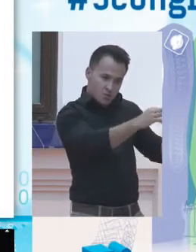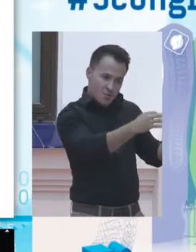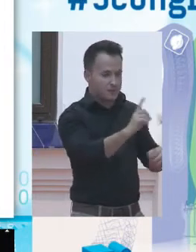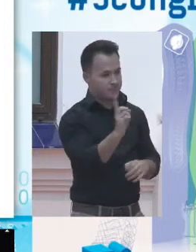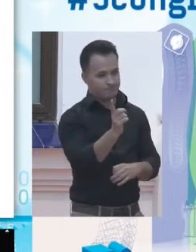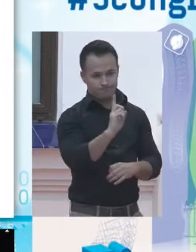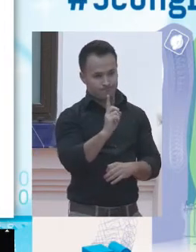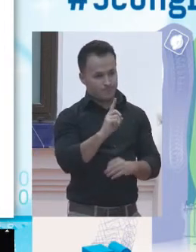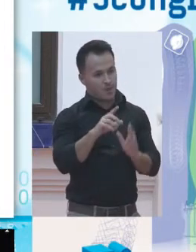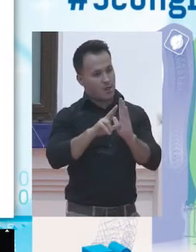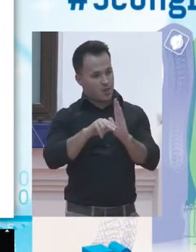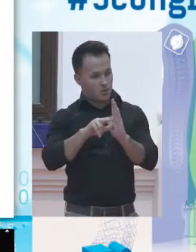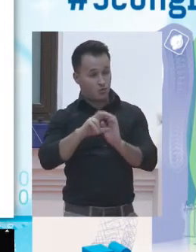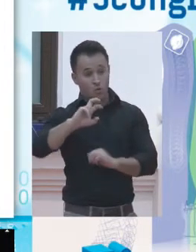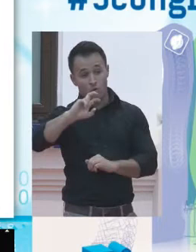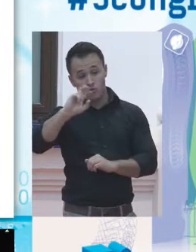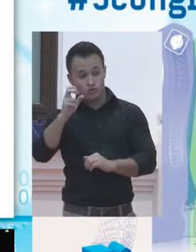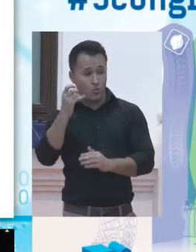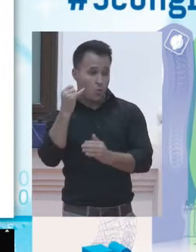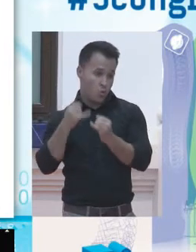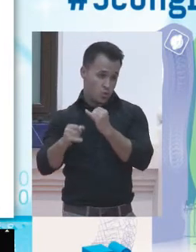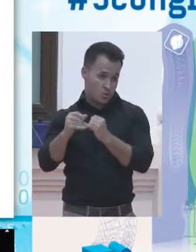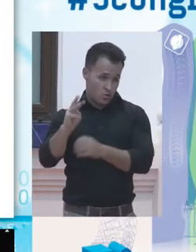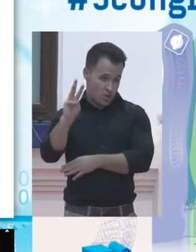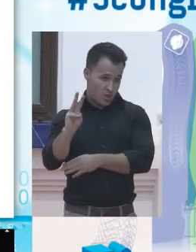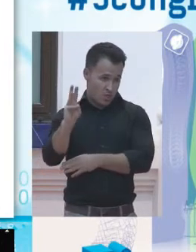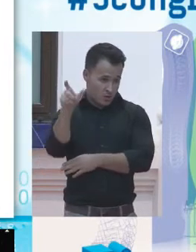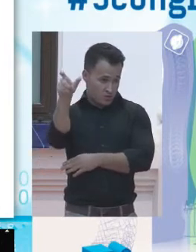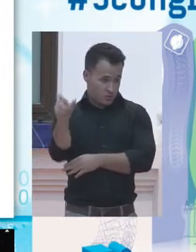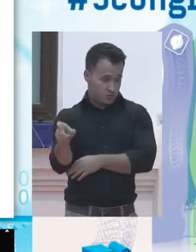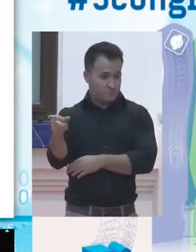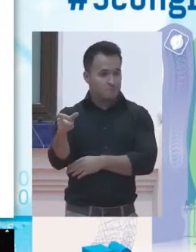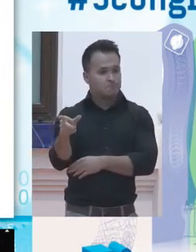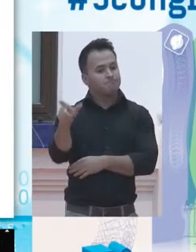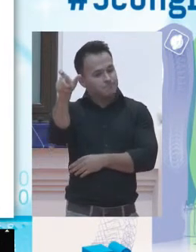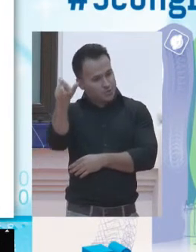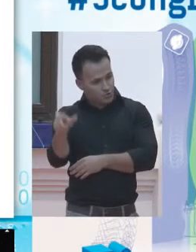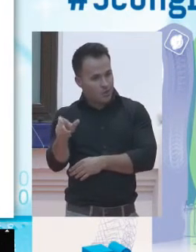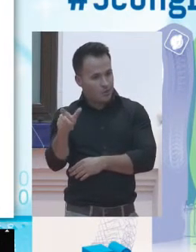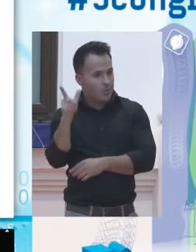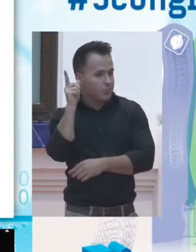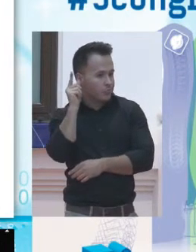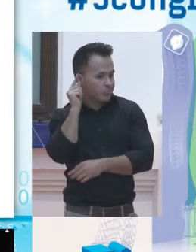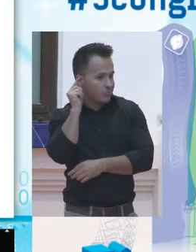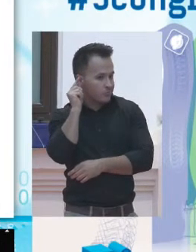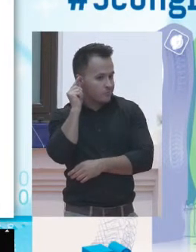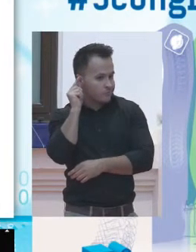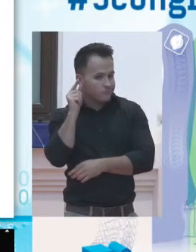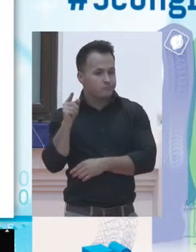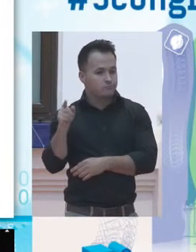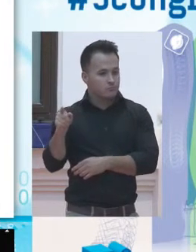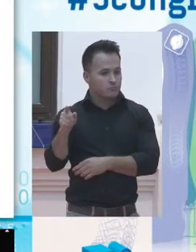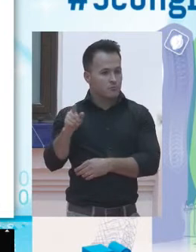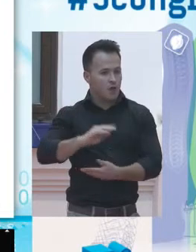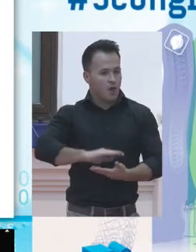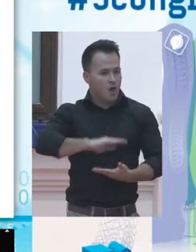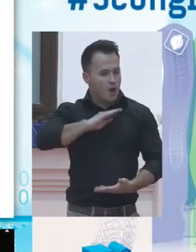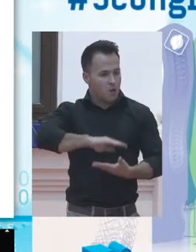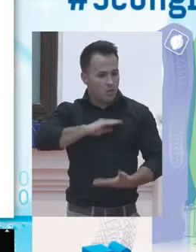dificultad. Y el último caso, que es una persona con una deficiencia auditiva que tiene una gran capacidad